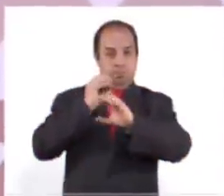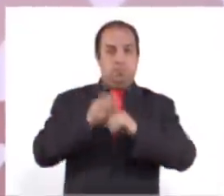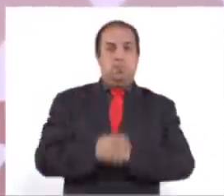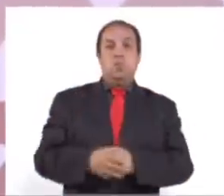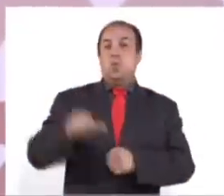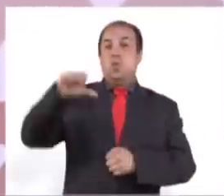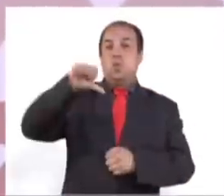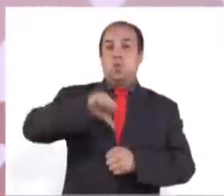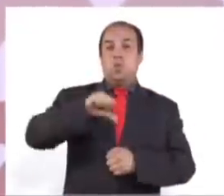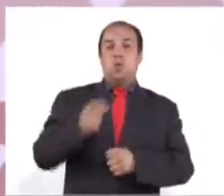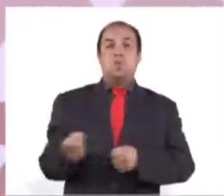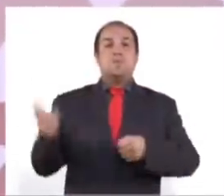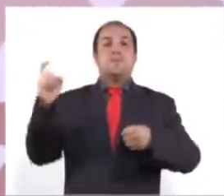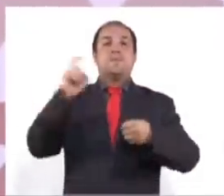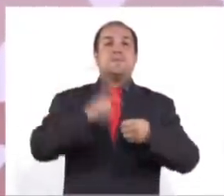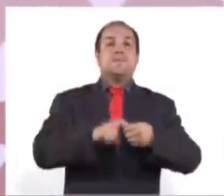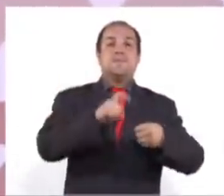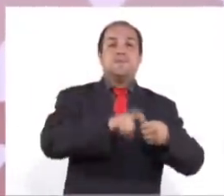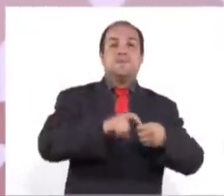Hoy se están incorporando